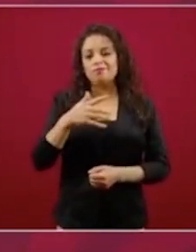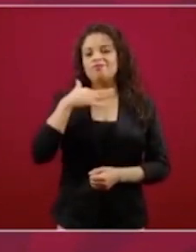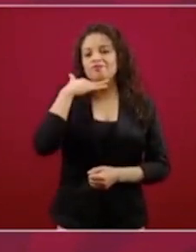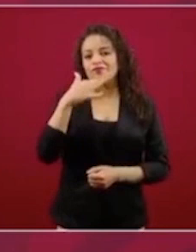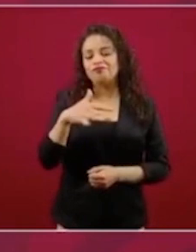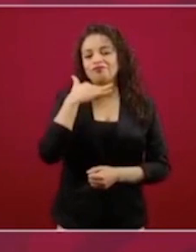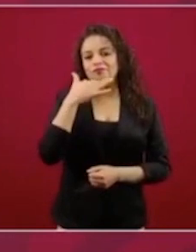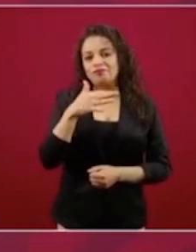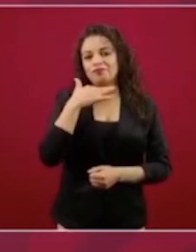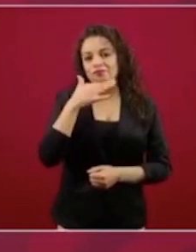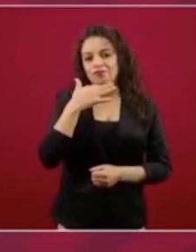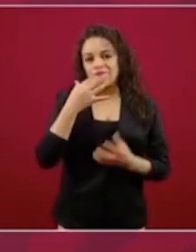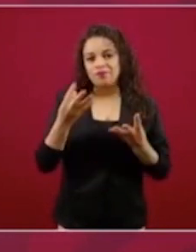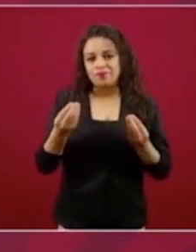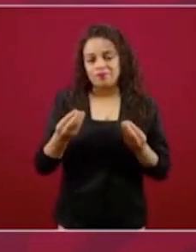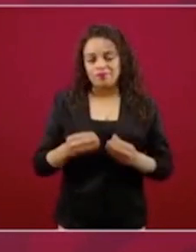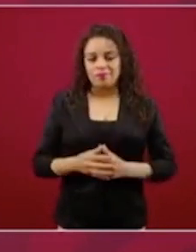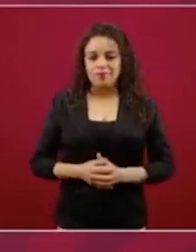incluso